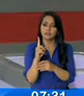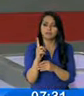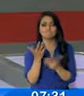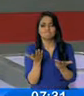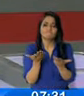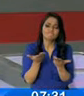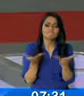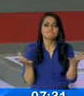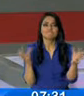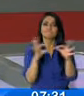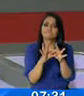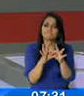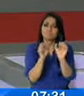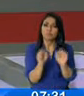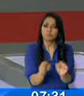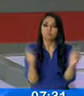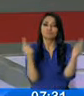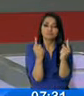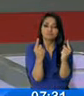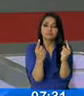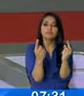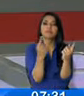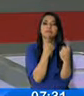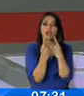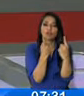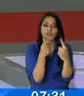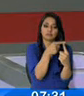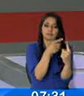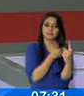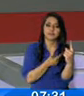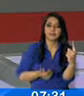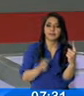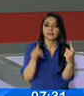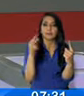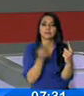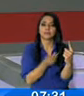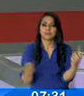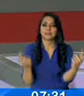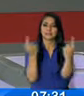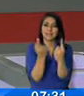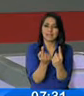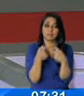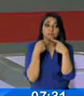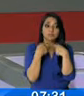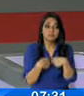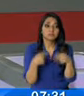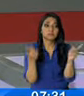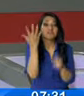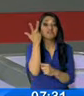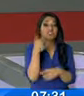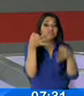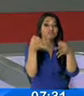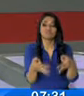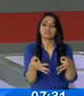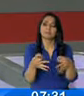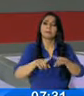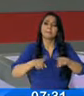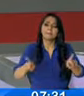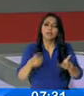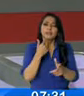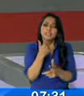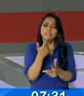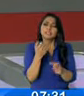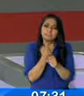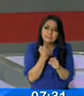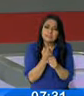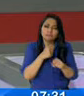camino de Reconciliación y diálogo entre el presidente y el vicepresidente de la República aunque no se ha anunciado una fecha exacta se firma que se